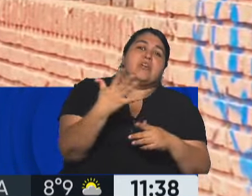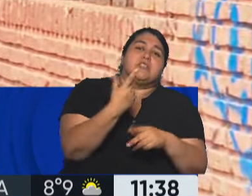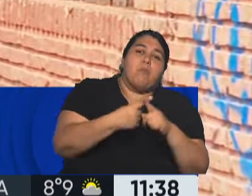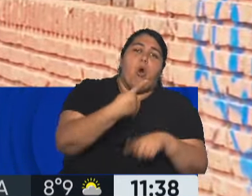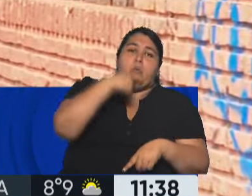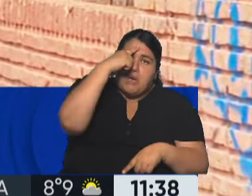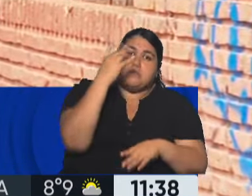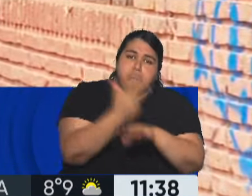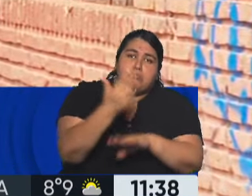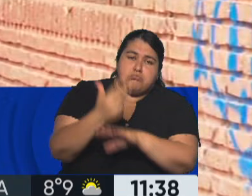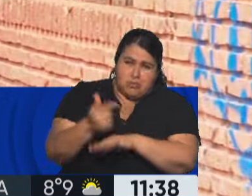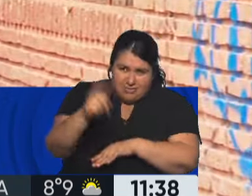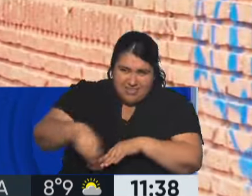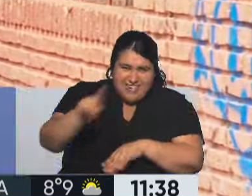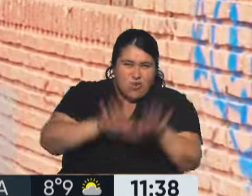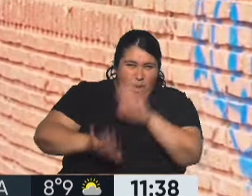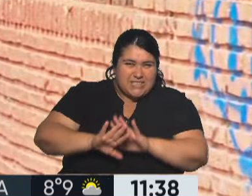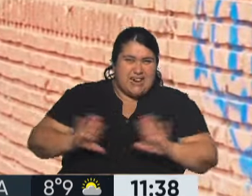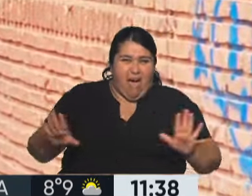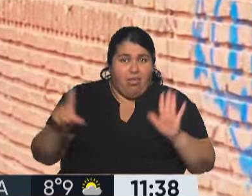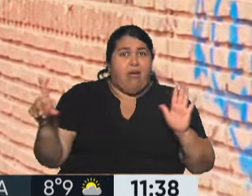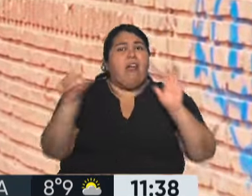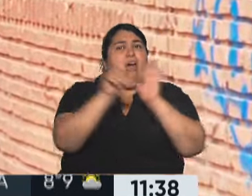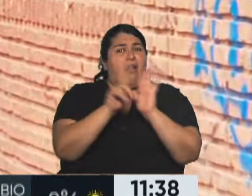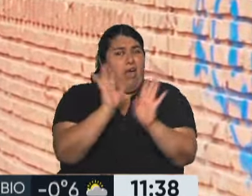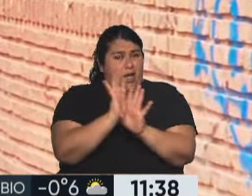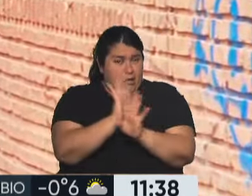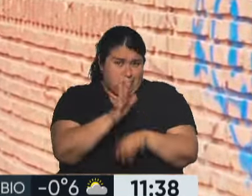mes y no van a hacer nada la ley de de la cel es esto